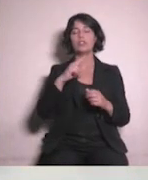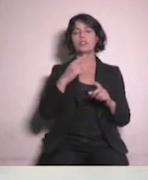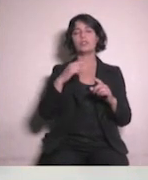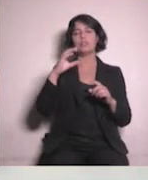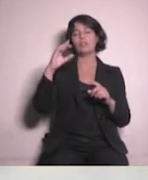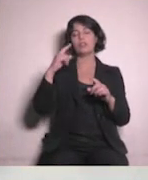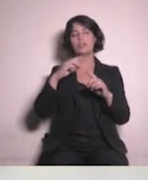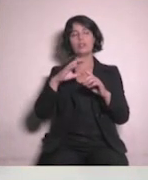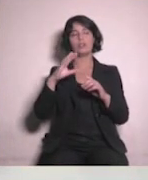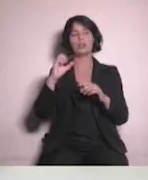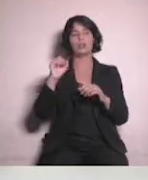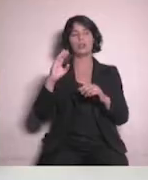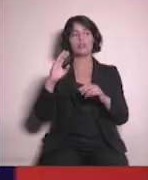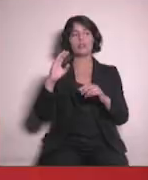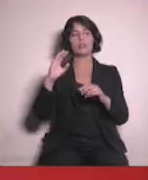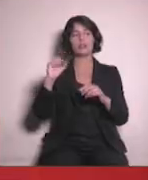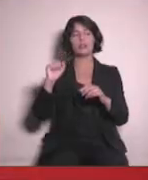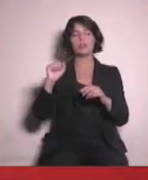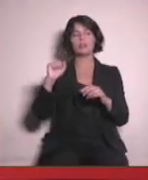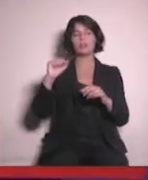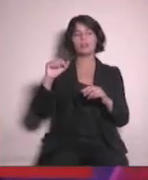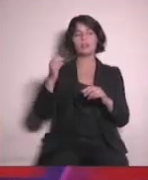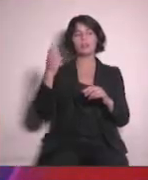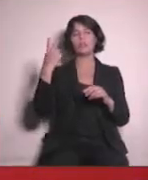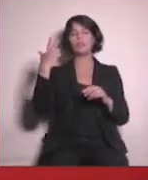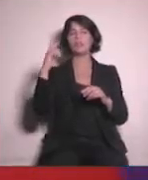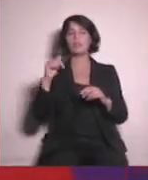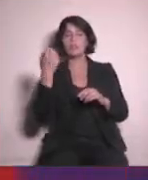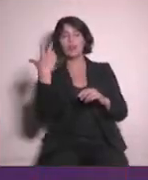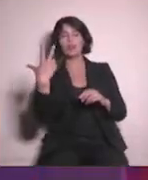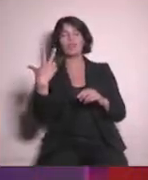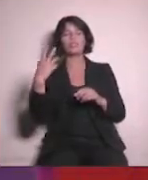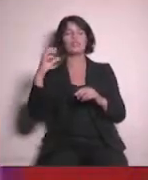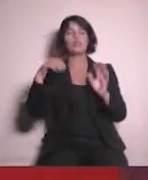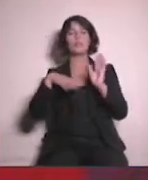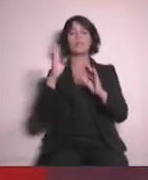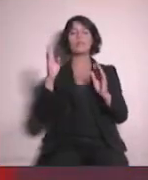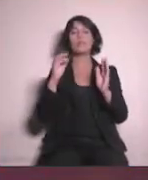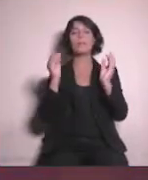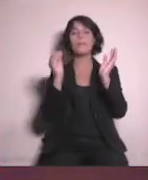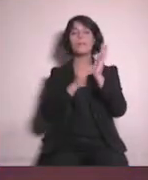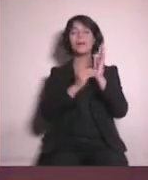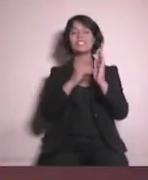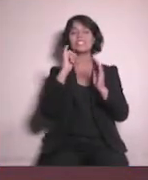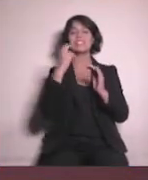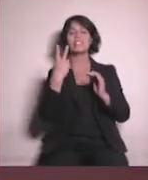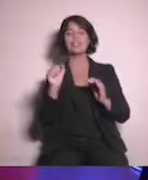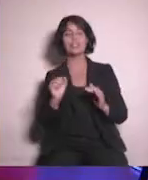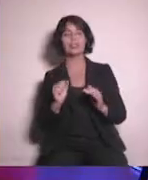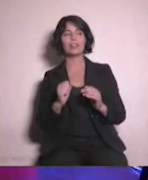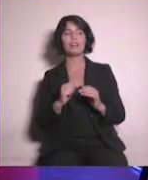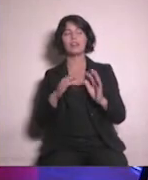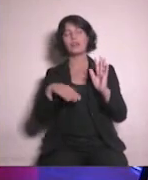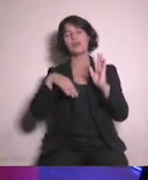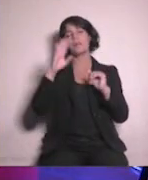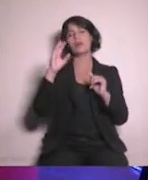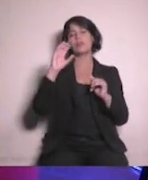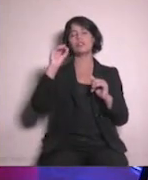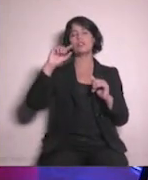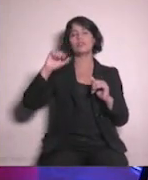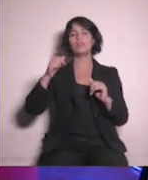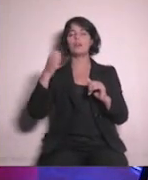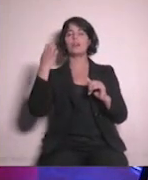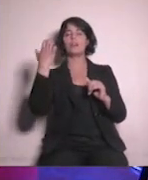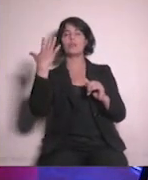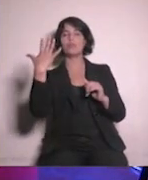0,8 más IVA. Esta es una cuenta que está afectada a IVA y por lo tanto es un poco más alto, un 0,95